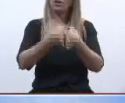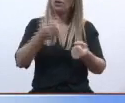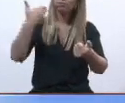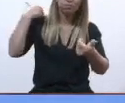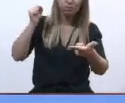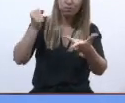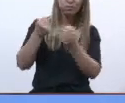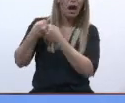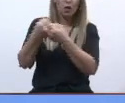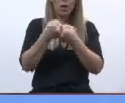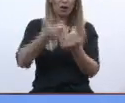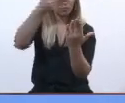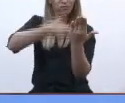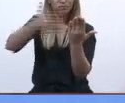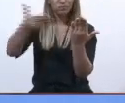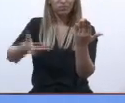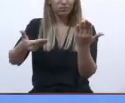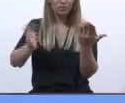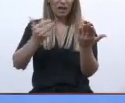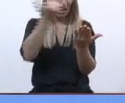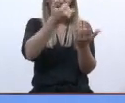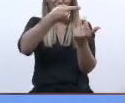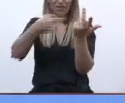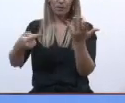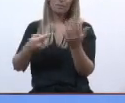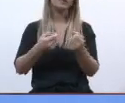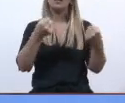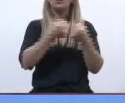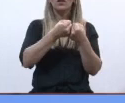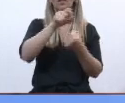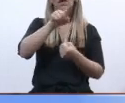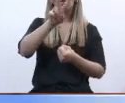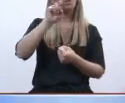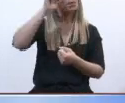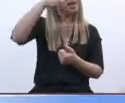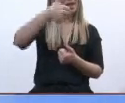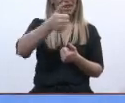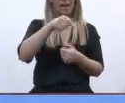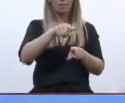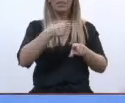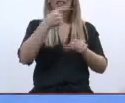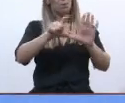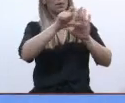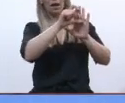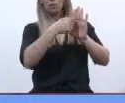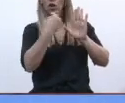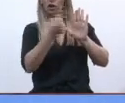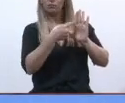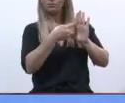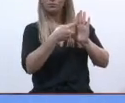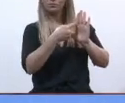dice el Tratado de los Tratados, el Tratado de Viena, que el preámbulo es parte